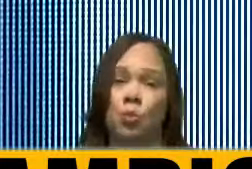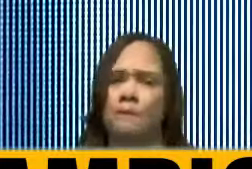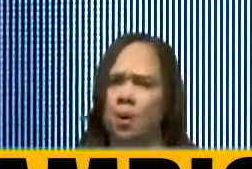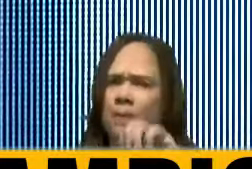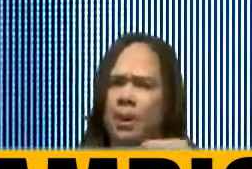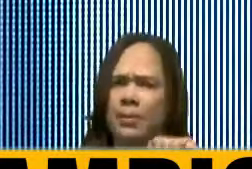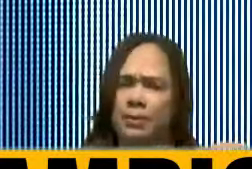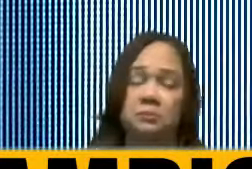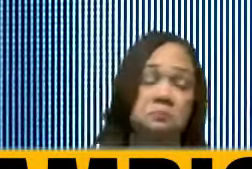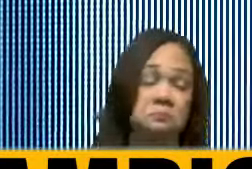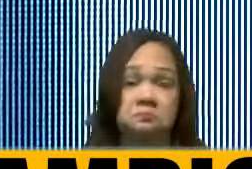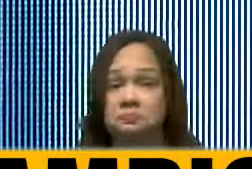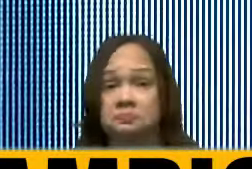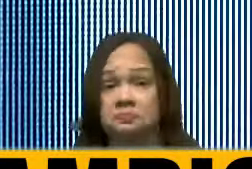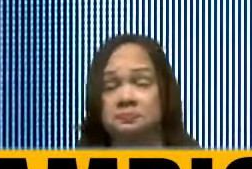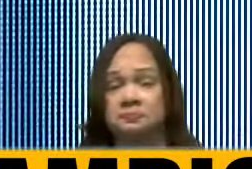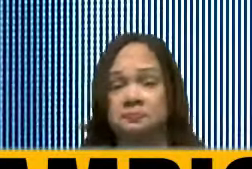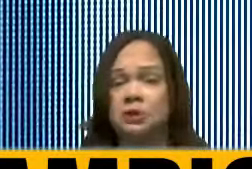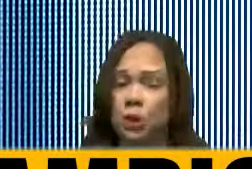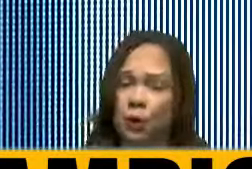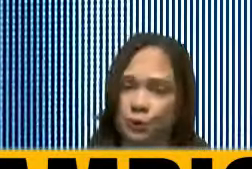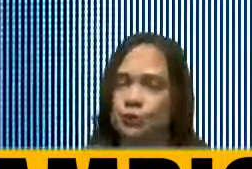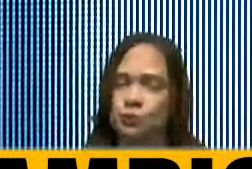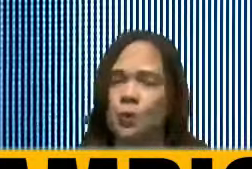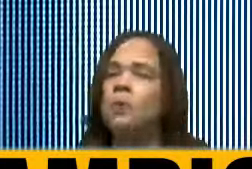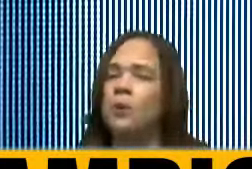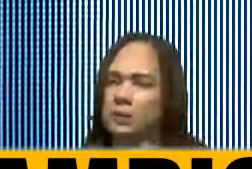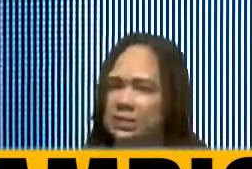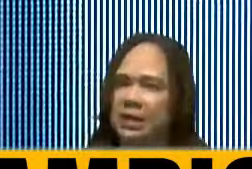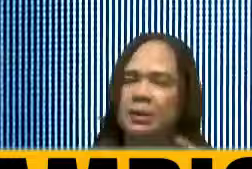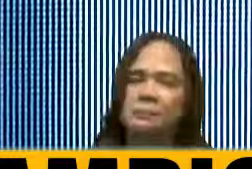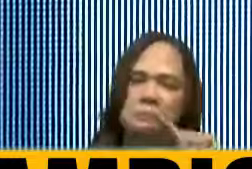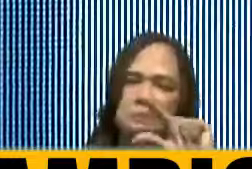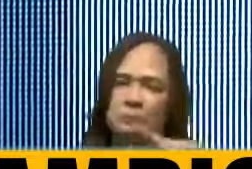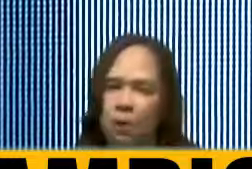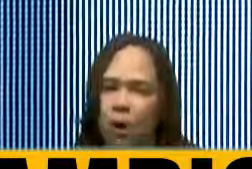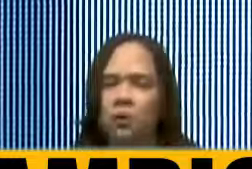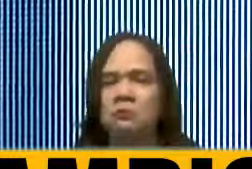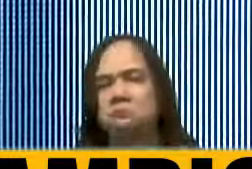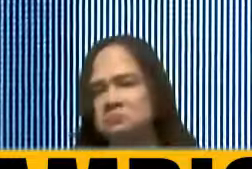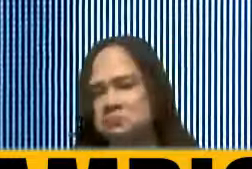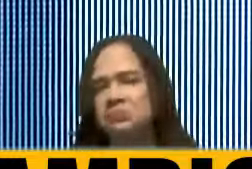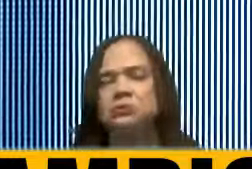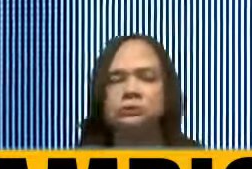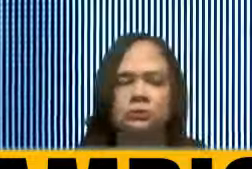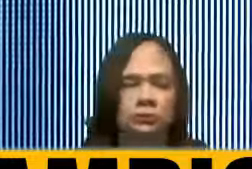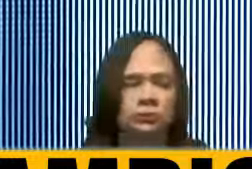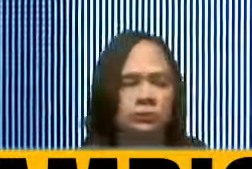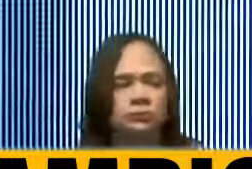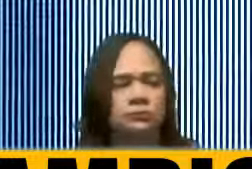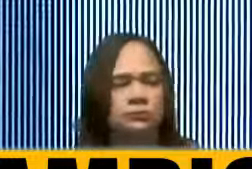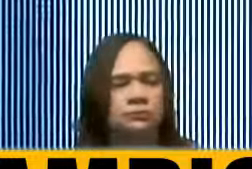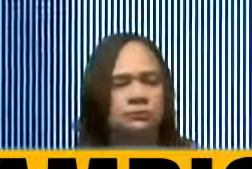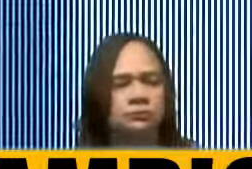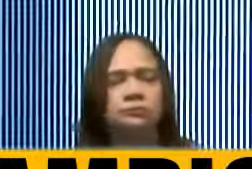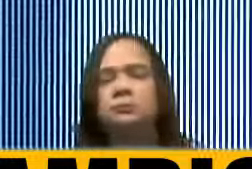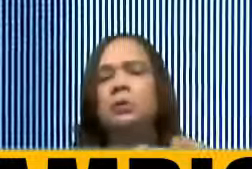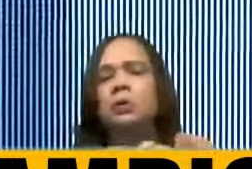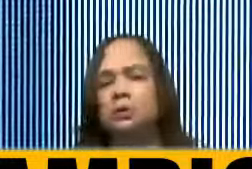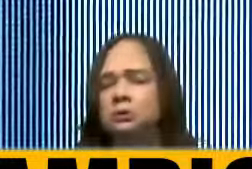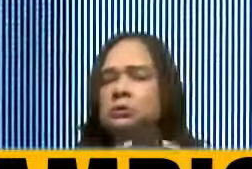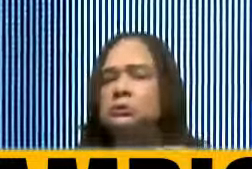publicidad Esa esa es la realidad eh Y nosotros eh vamos a seguir